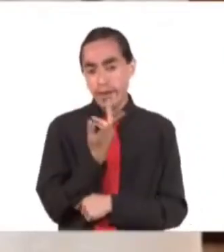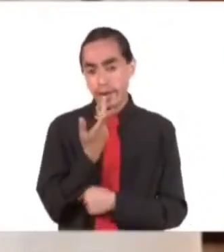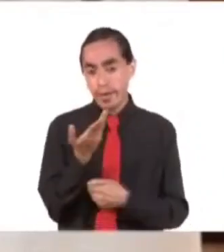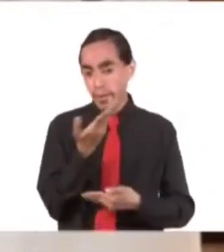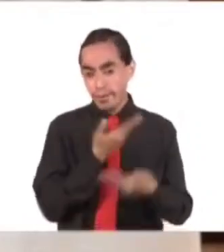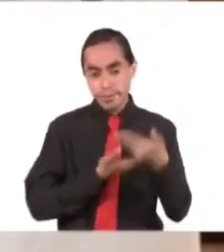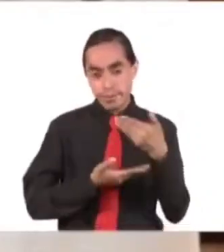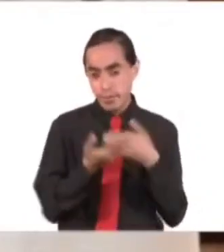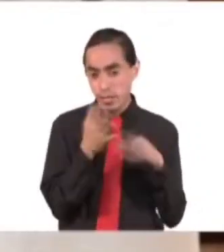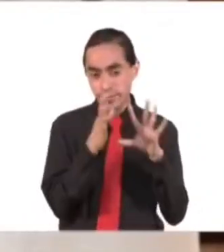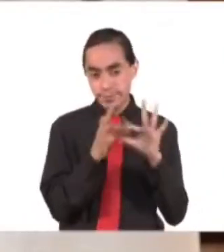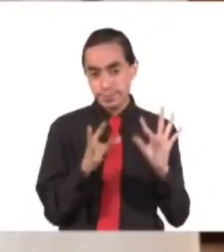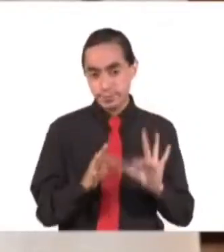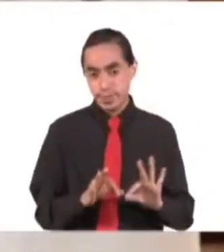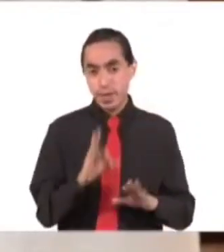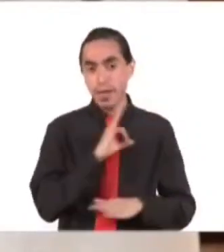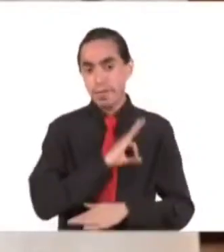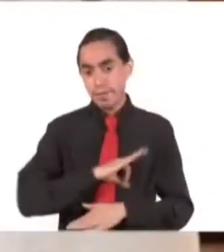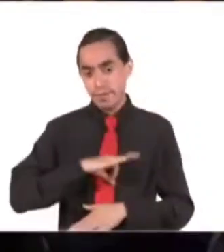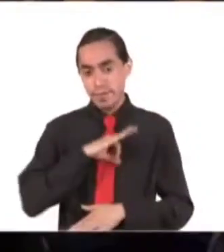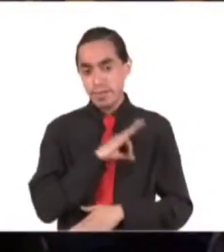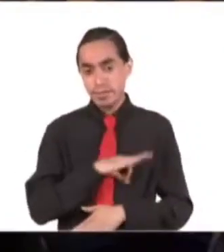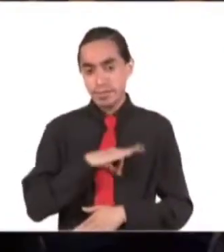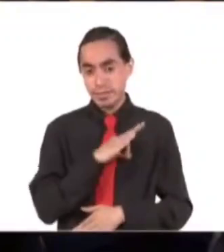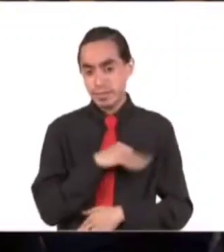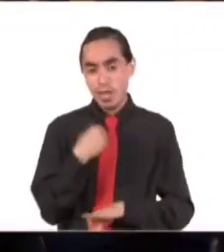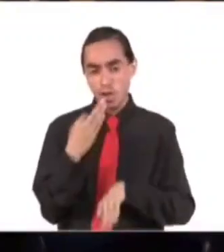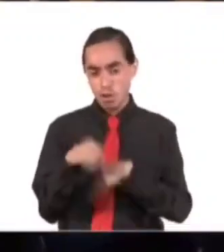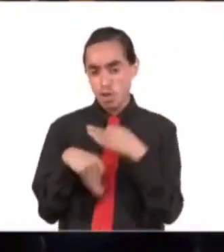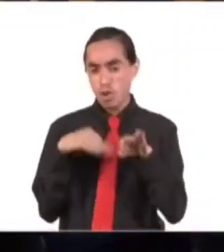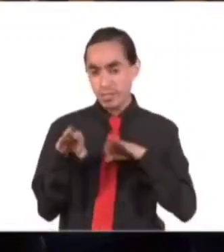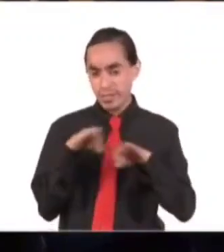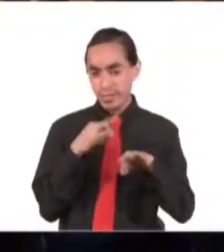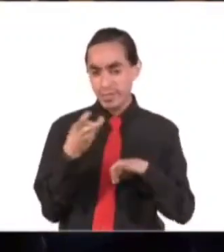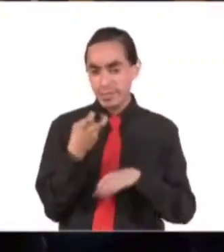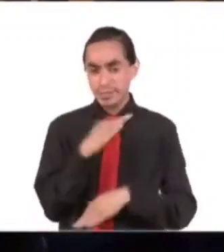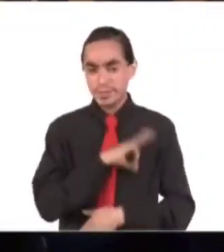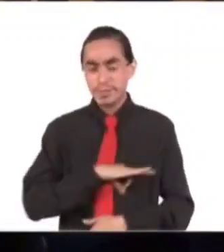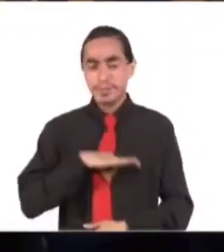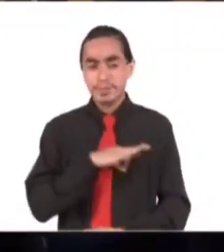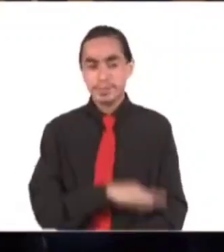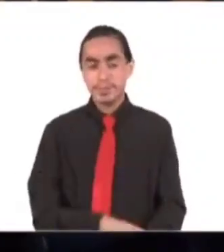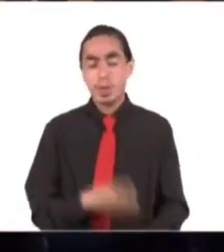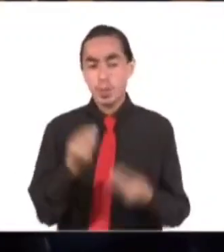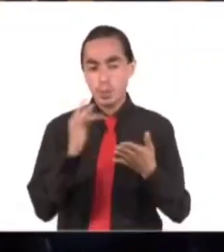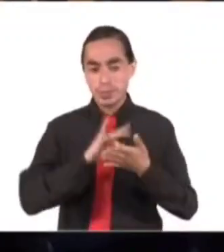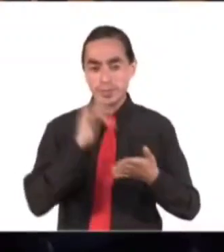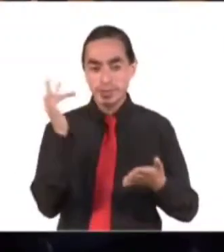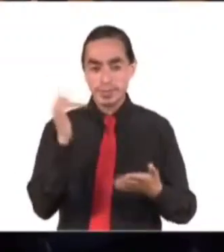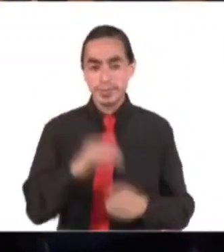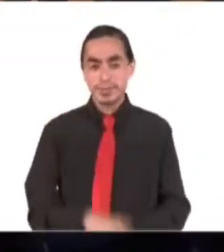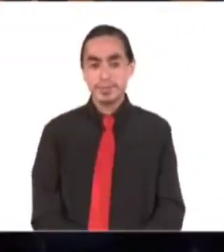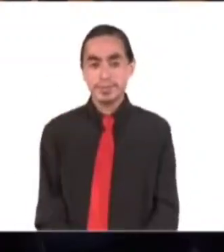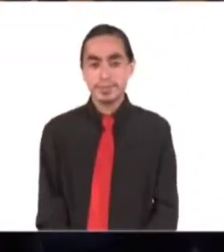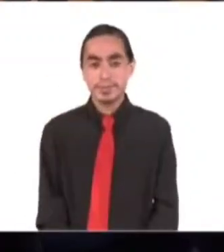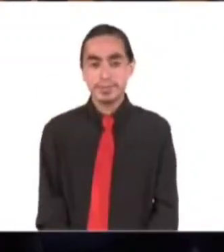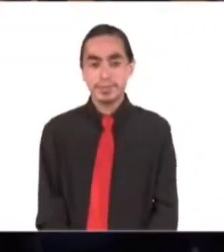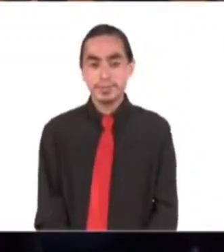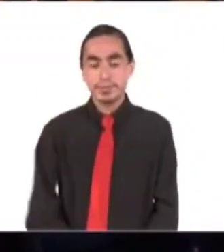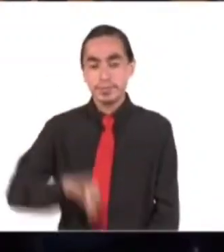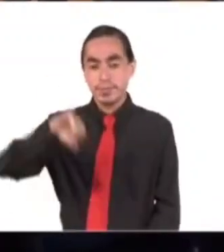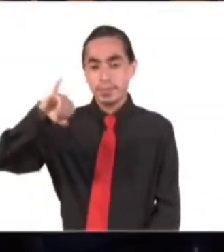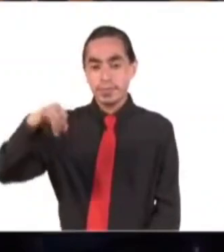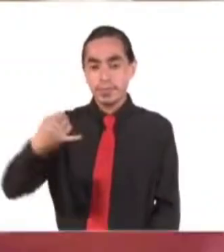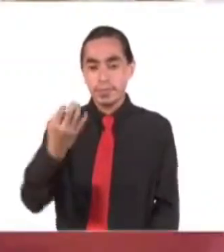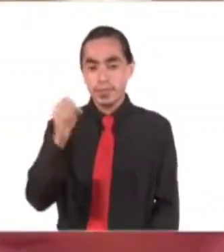compartirles. Y pues felicidades por todo lo que se ha venido avanzando. Gracias. Muchas gracias por su puntual intervención, doctor